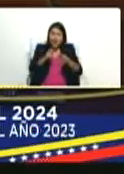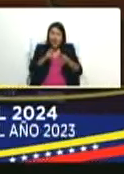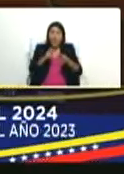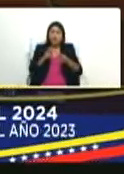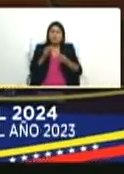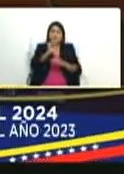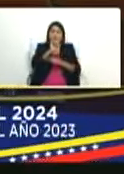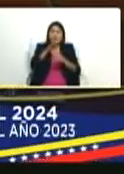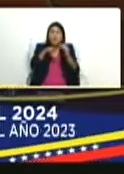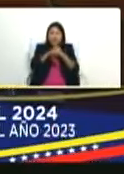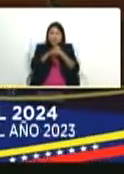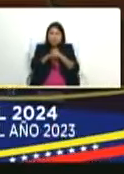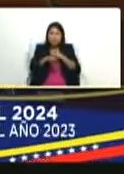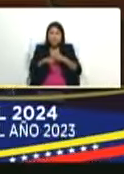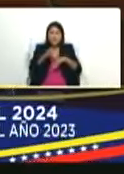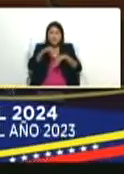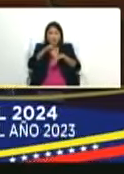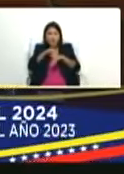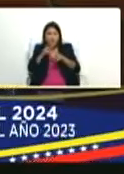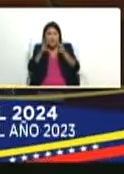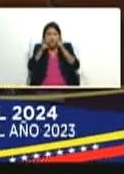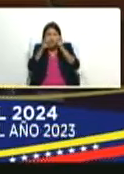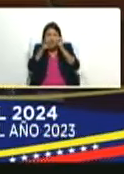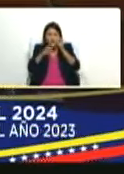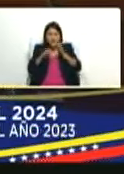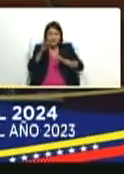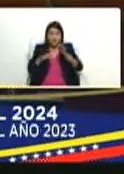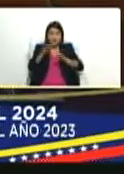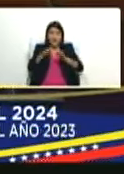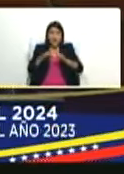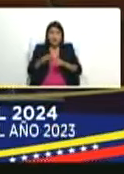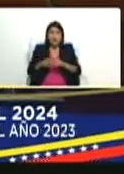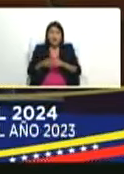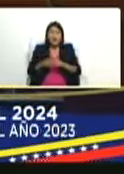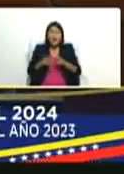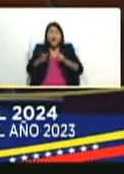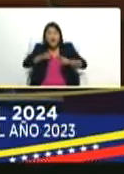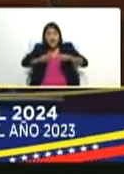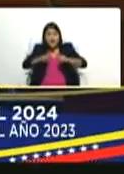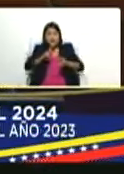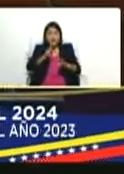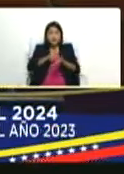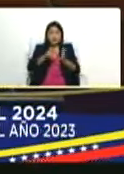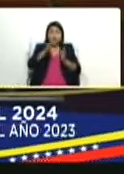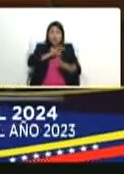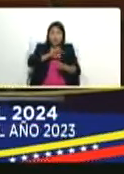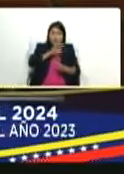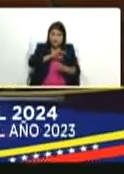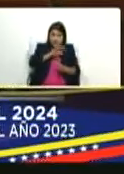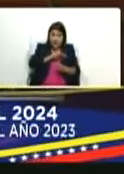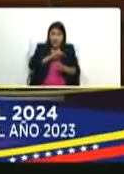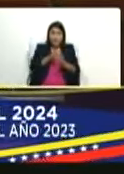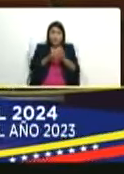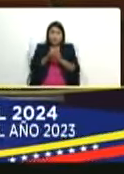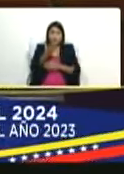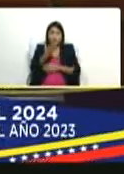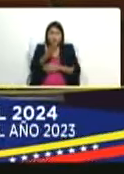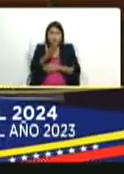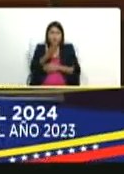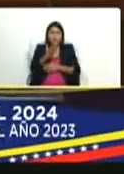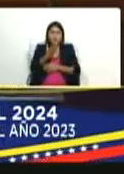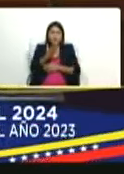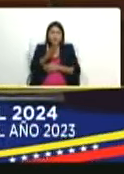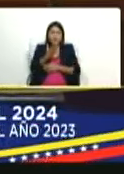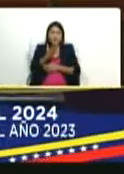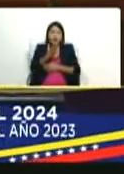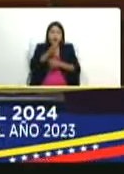de la Magistratura, la Inspectoría General de Tribunales, la Gerencia de Participación Social Institucional, la Fundación de Gaceta Oficial y